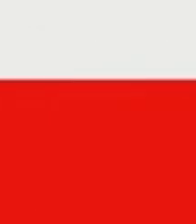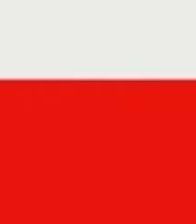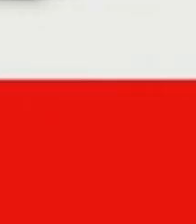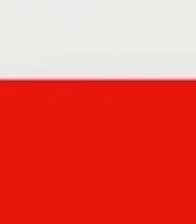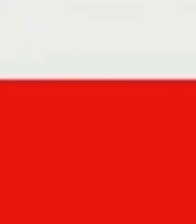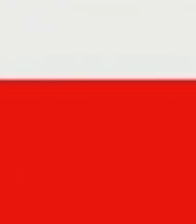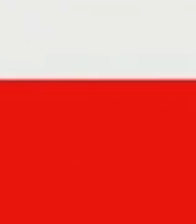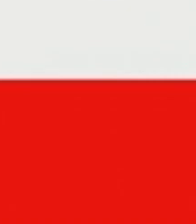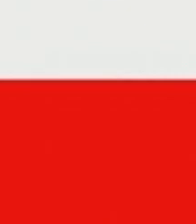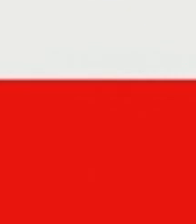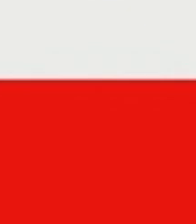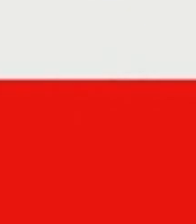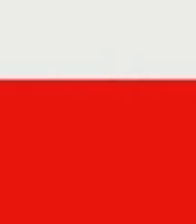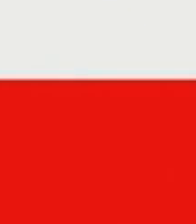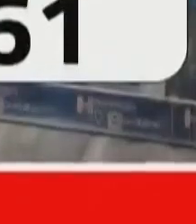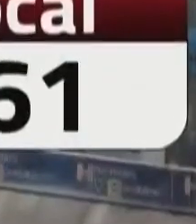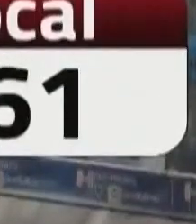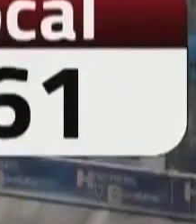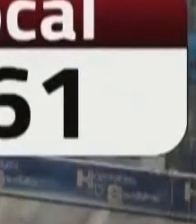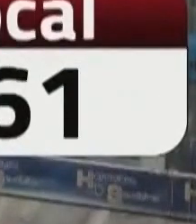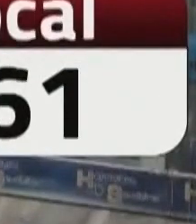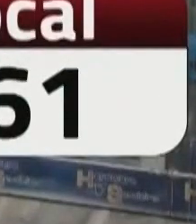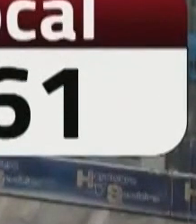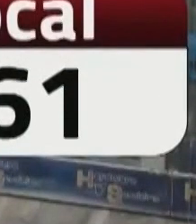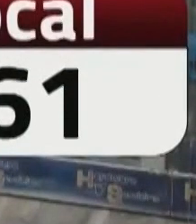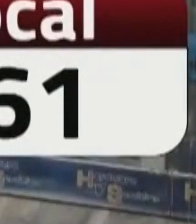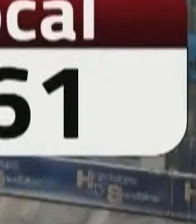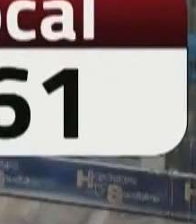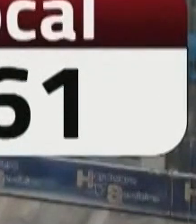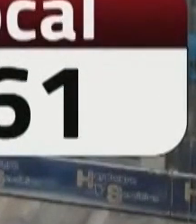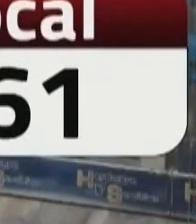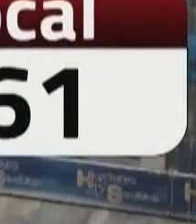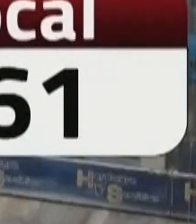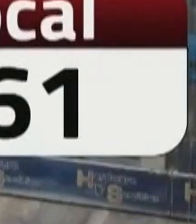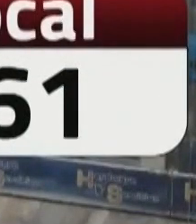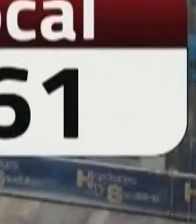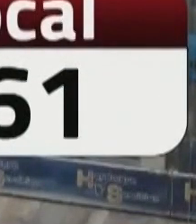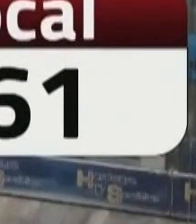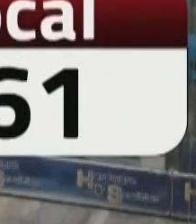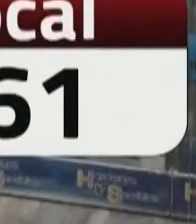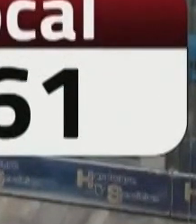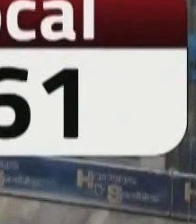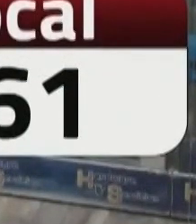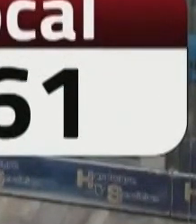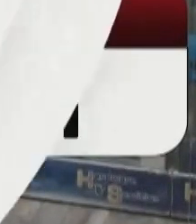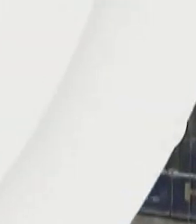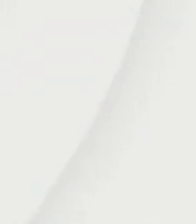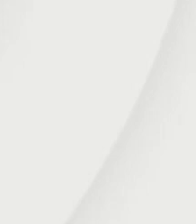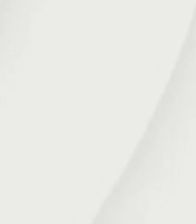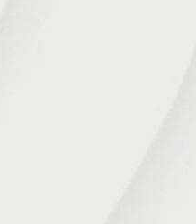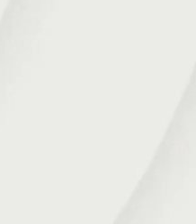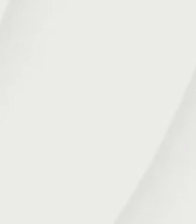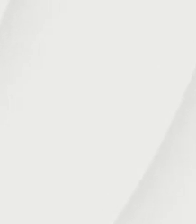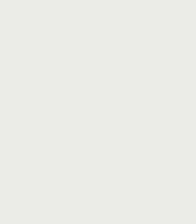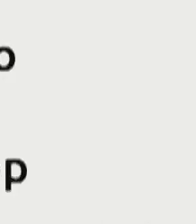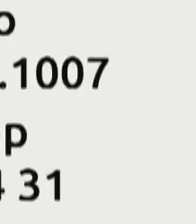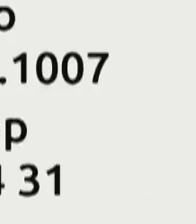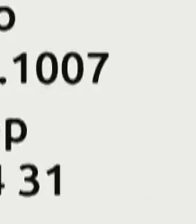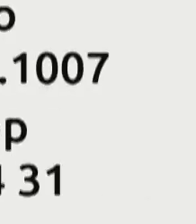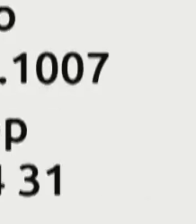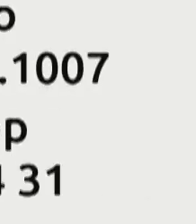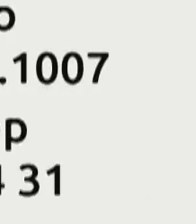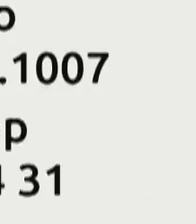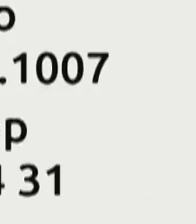para tu hogar o empresa. Somos partner y centro de servicios de la marca Dell. Búscanos en Parque Central, locales